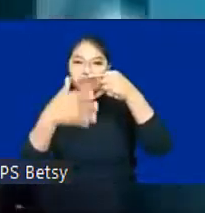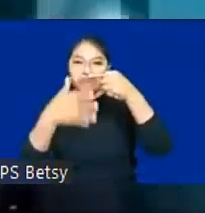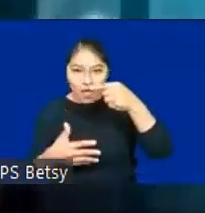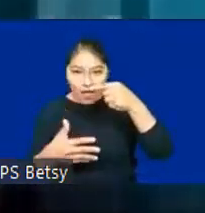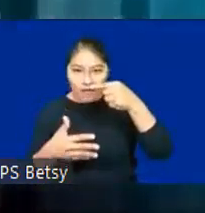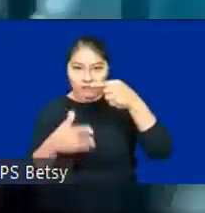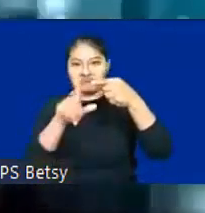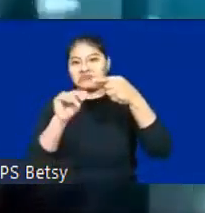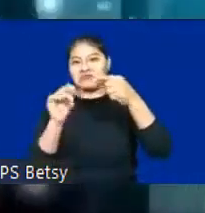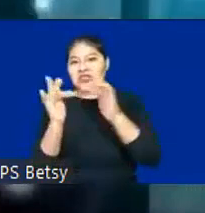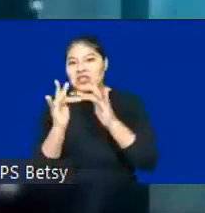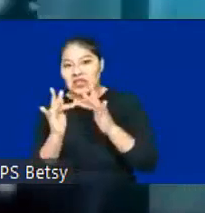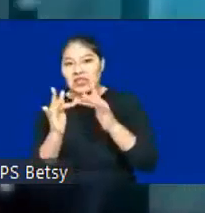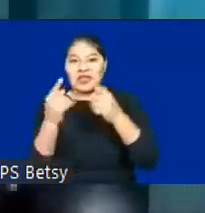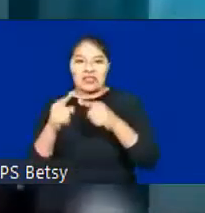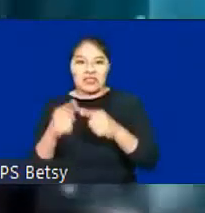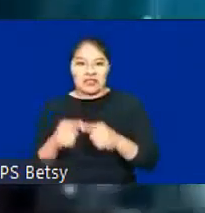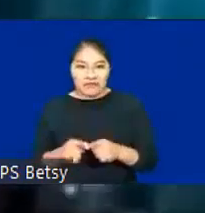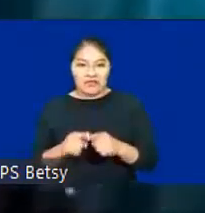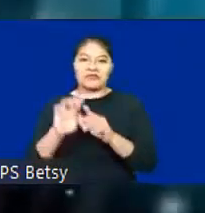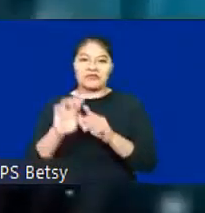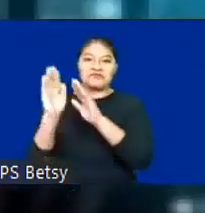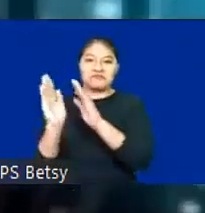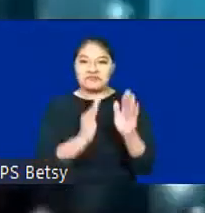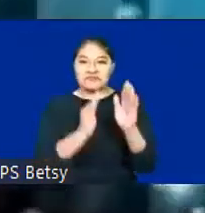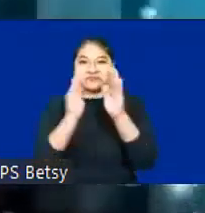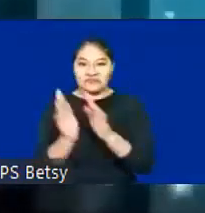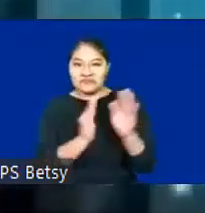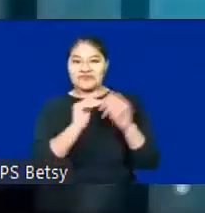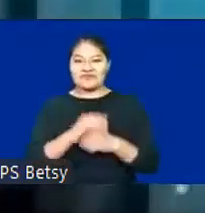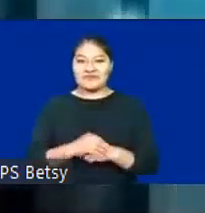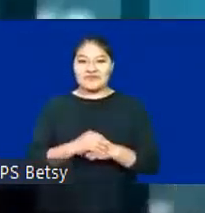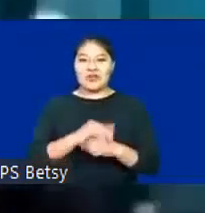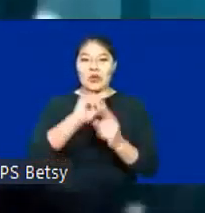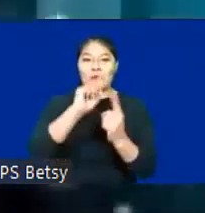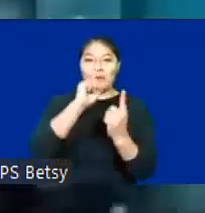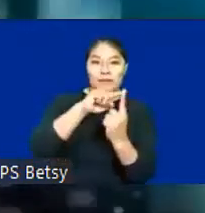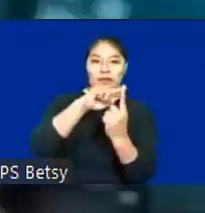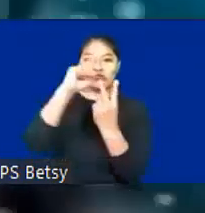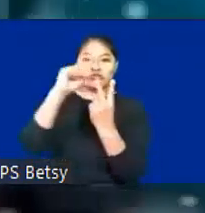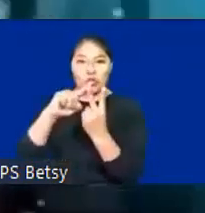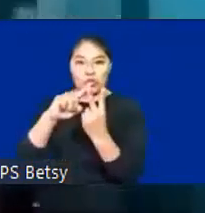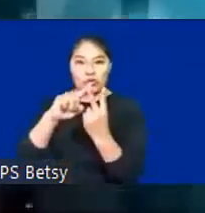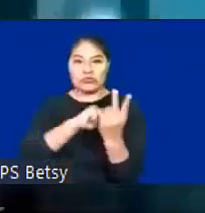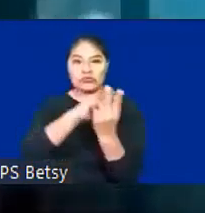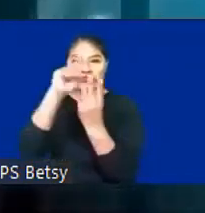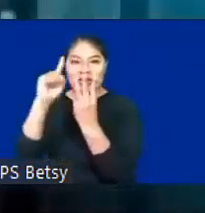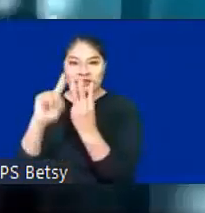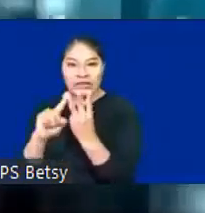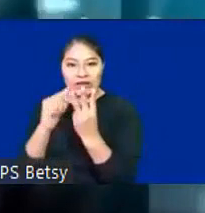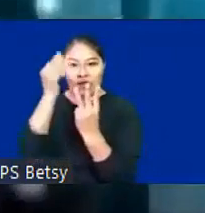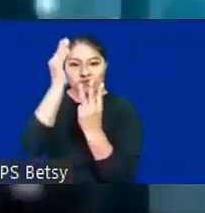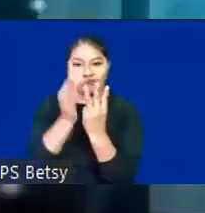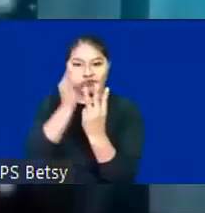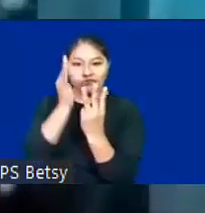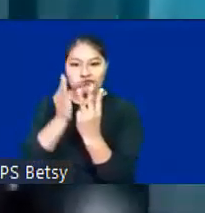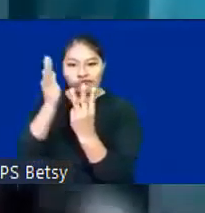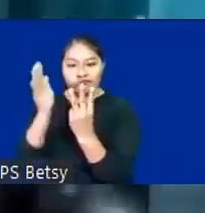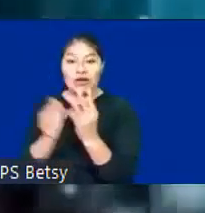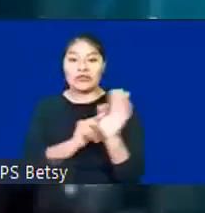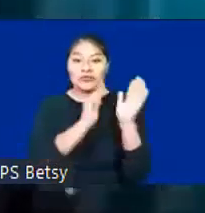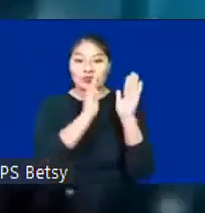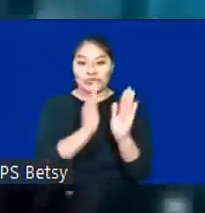serie de servicios que permiten comunicarnos entre oficinas y que los ciudadanos y otras entidades puedan